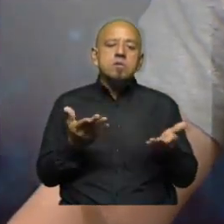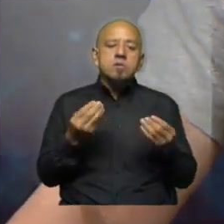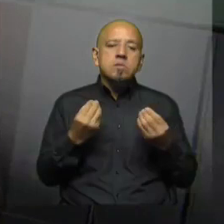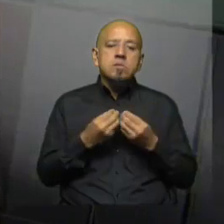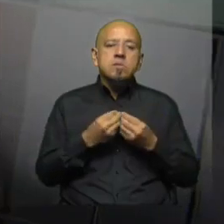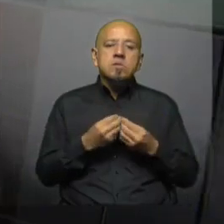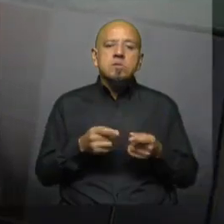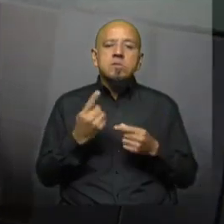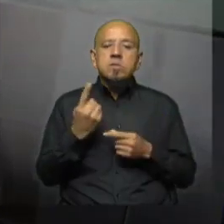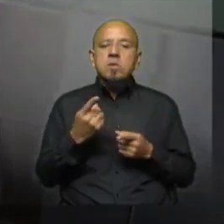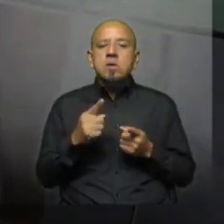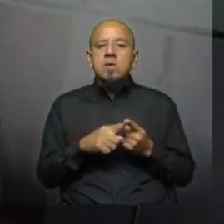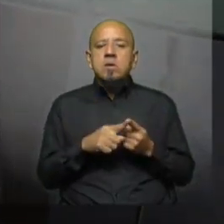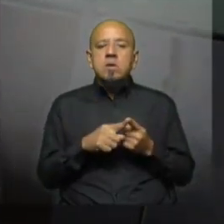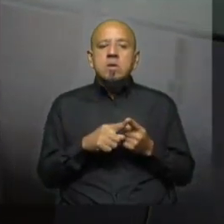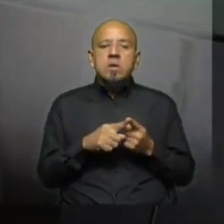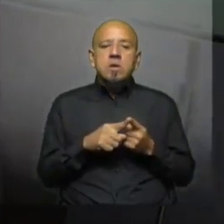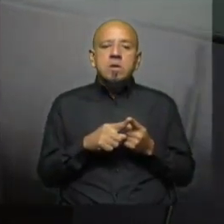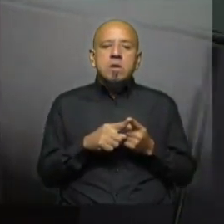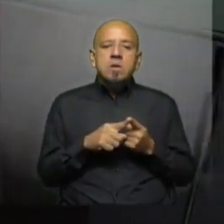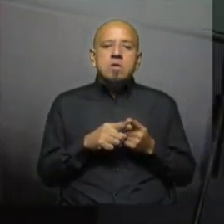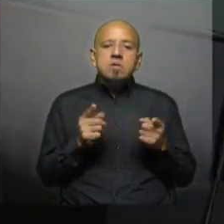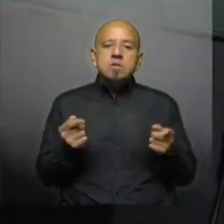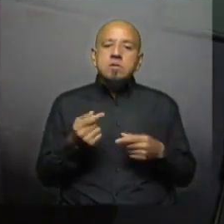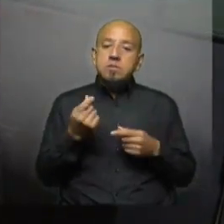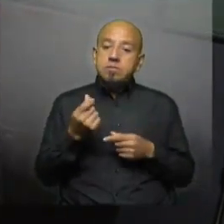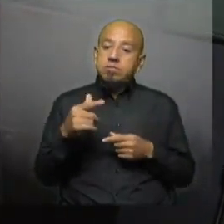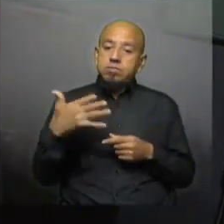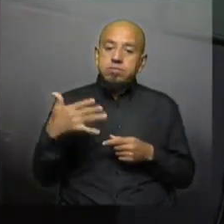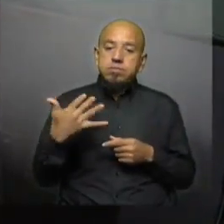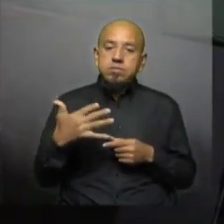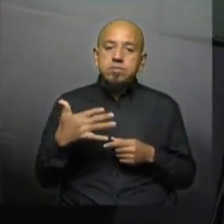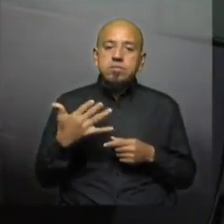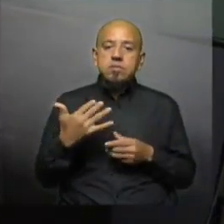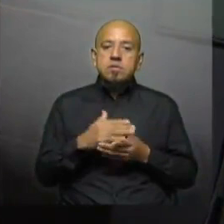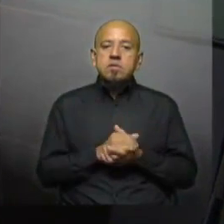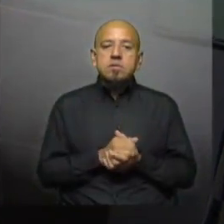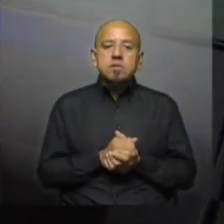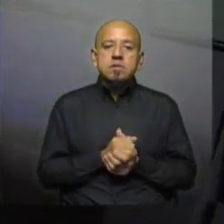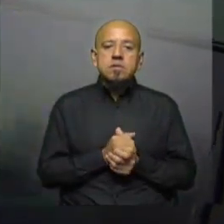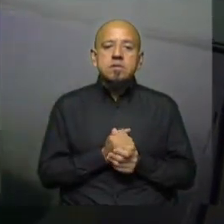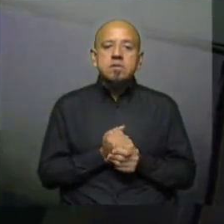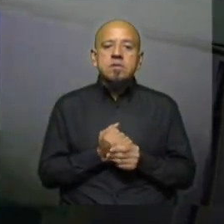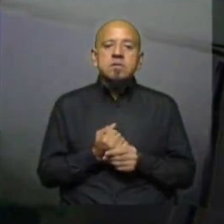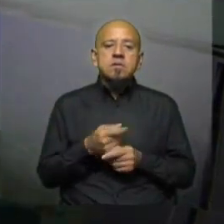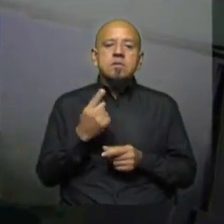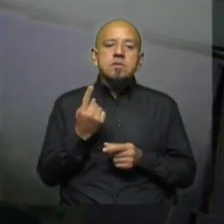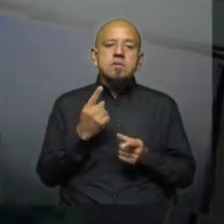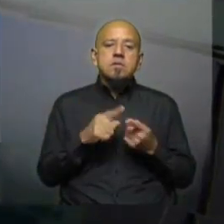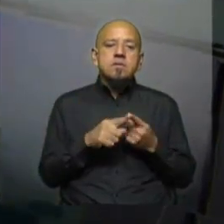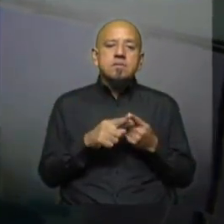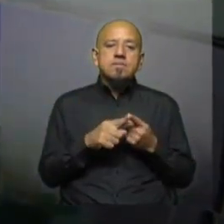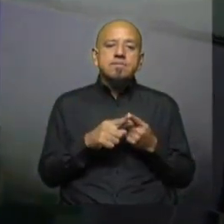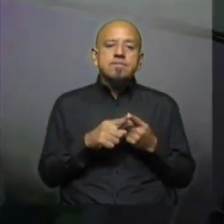una solita, si les es más, y más son bella. Un poco caras. Bueno, no. Imaginen un mundo ideal, no venía campo. En un mundo